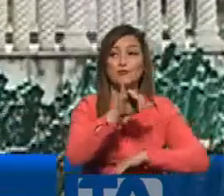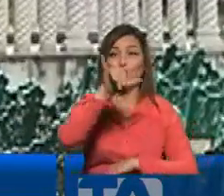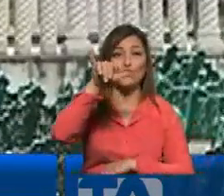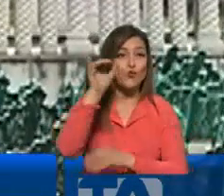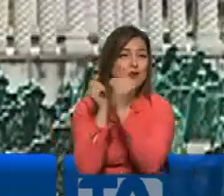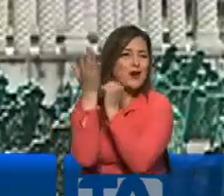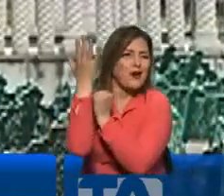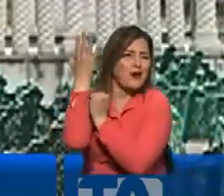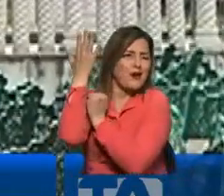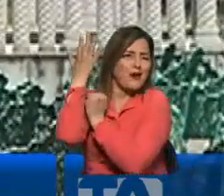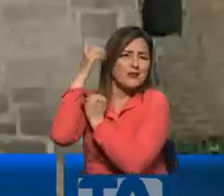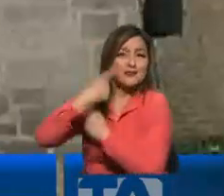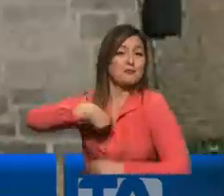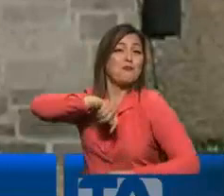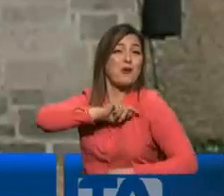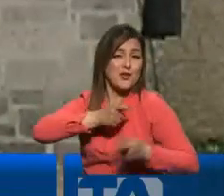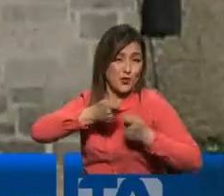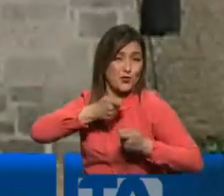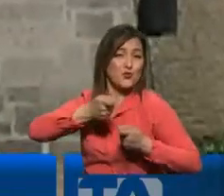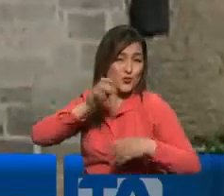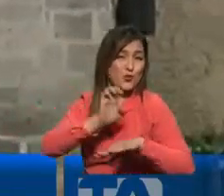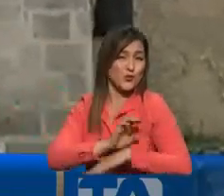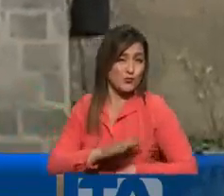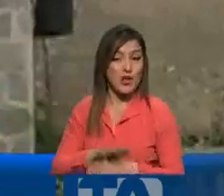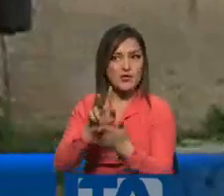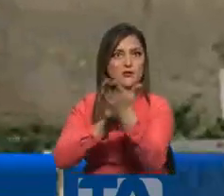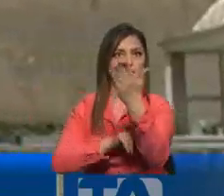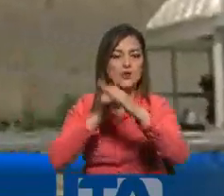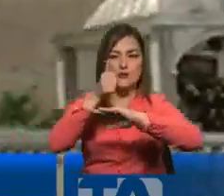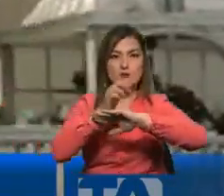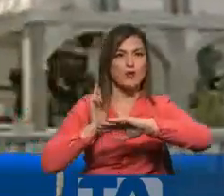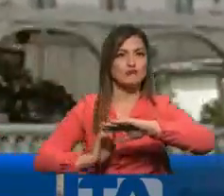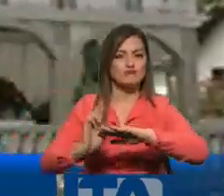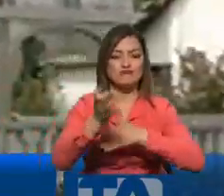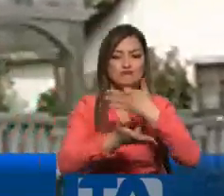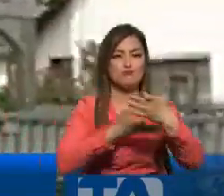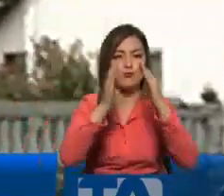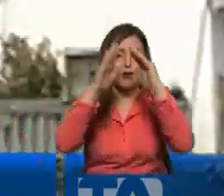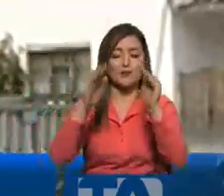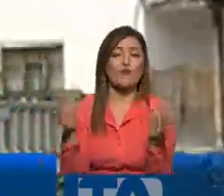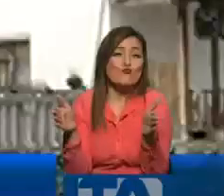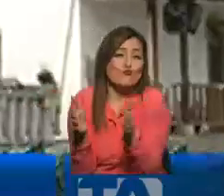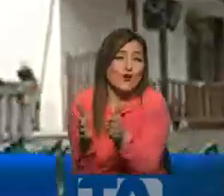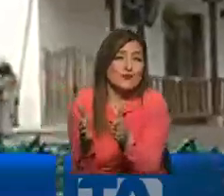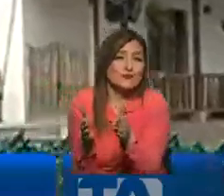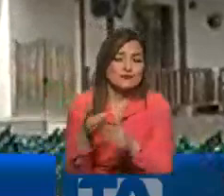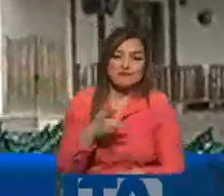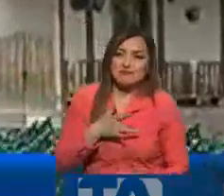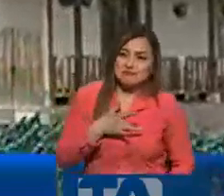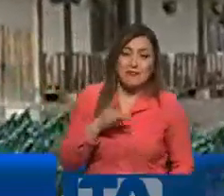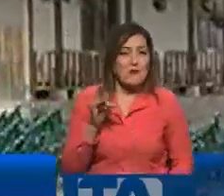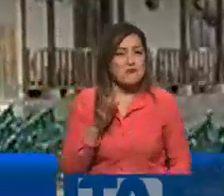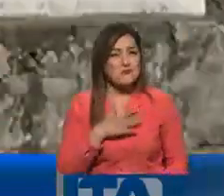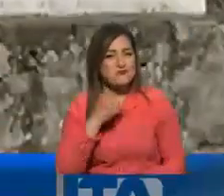a la época colonial y por ende sus tradiciones como altares religiosos, tiendas y casitas pequeñas hacen sentir un